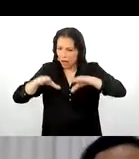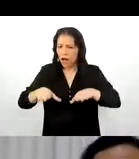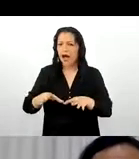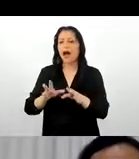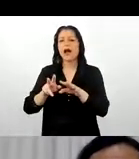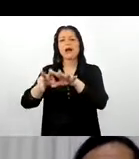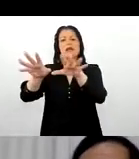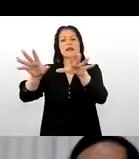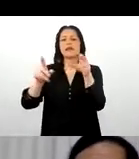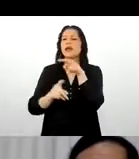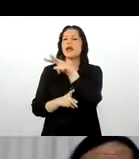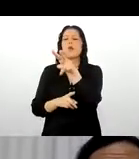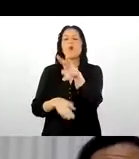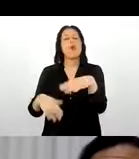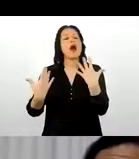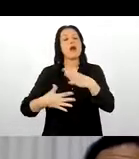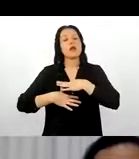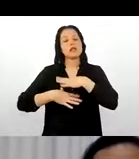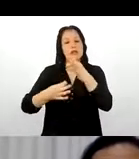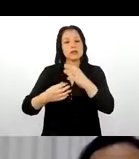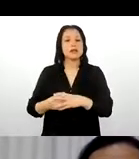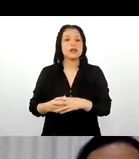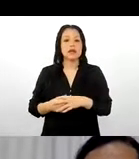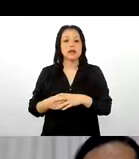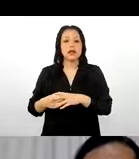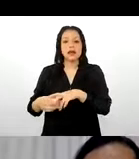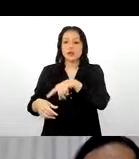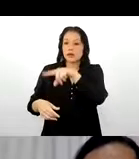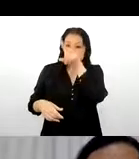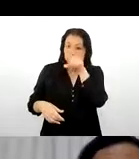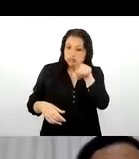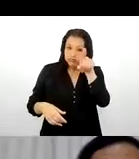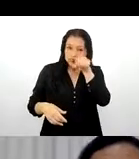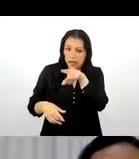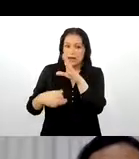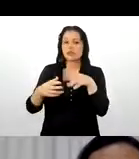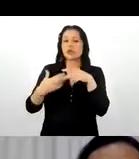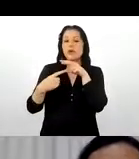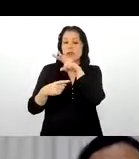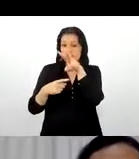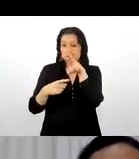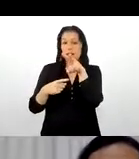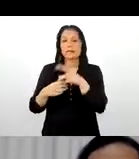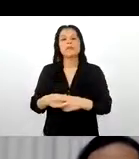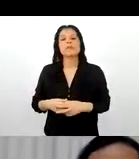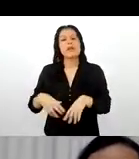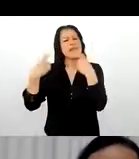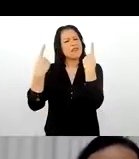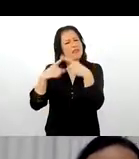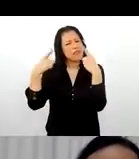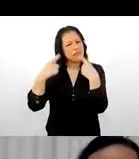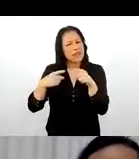unas vistas interesantes, tiene unos andenes muy, muy, muy hermosos y se puede avistar un sinnúmero de